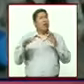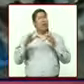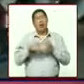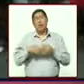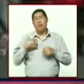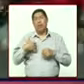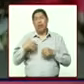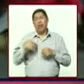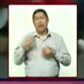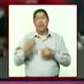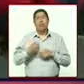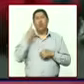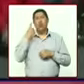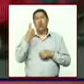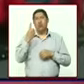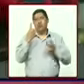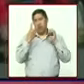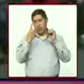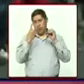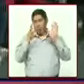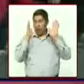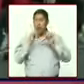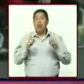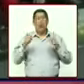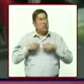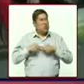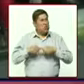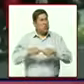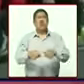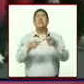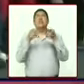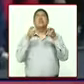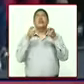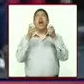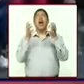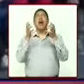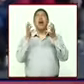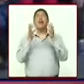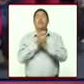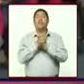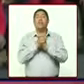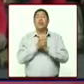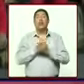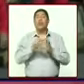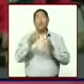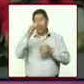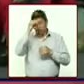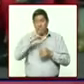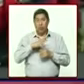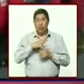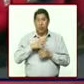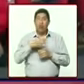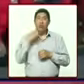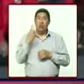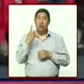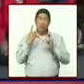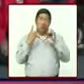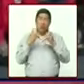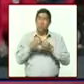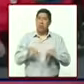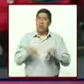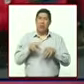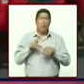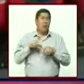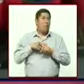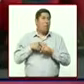selección argentina, pero ellos siguen acá precisamente viendo a la selección boliviana. A ver, caballero, 1-0 perdemos, pero no